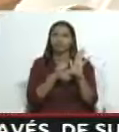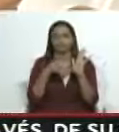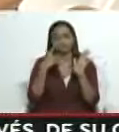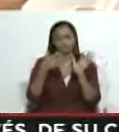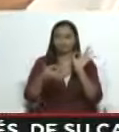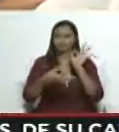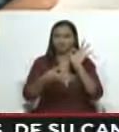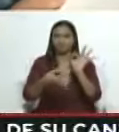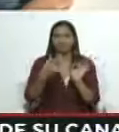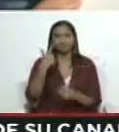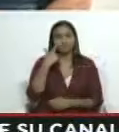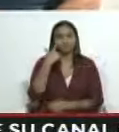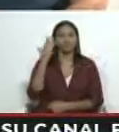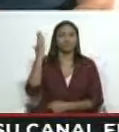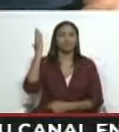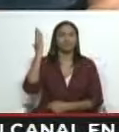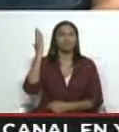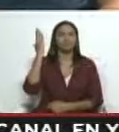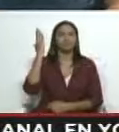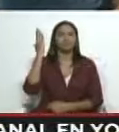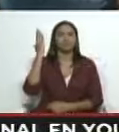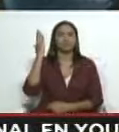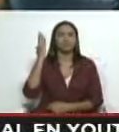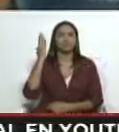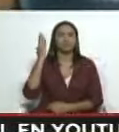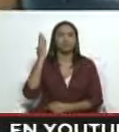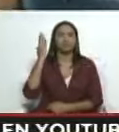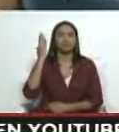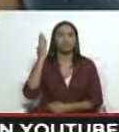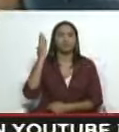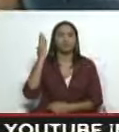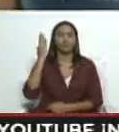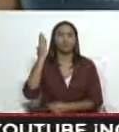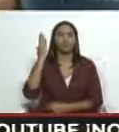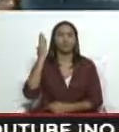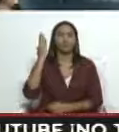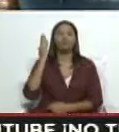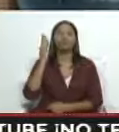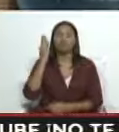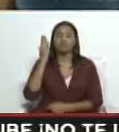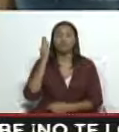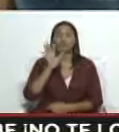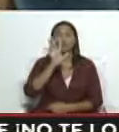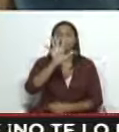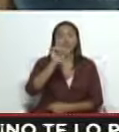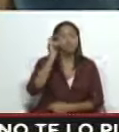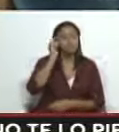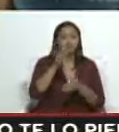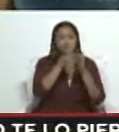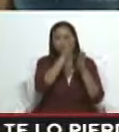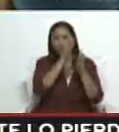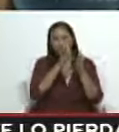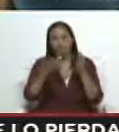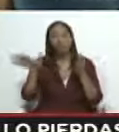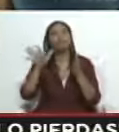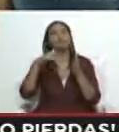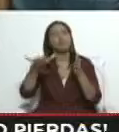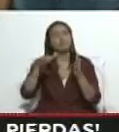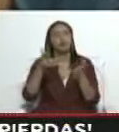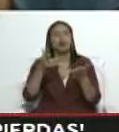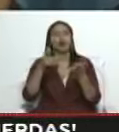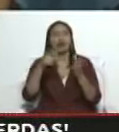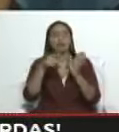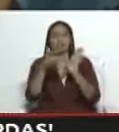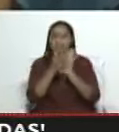proceso de postulaciones que se ha iniciado en nuestro país, pues el Consejo Nacional Electoral tendrá 5 días para pronunciarse si admite o